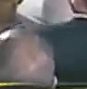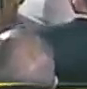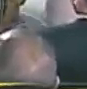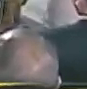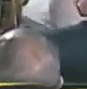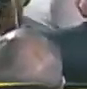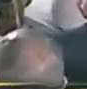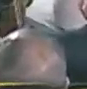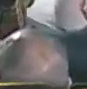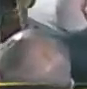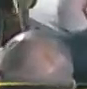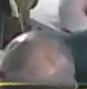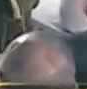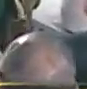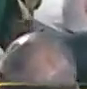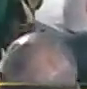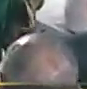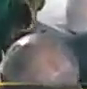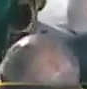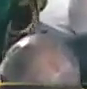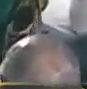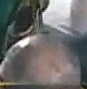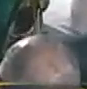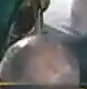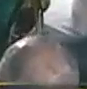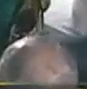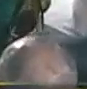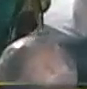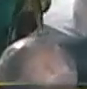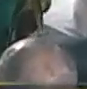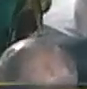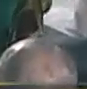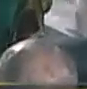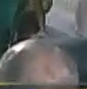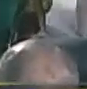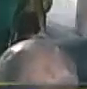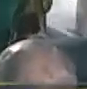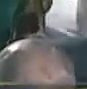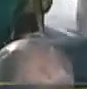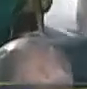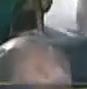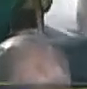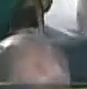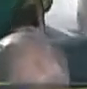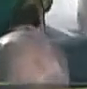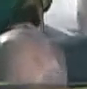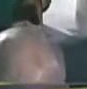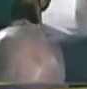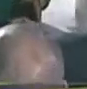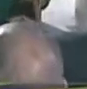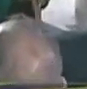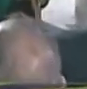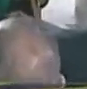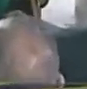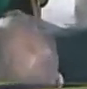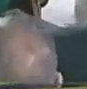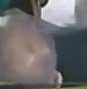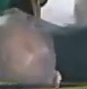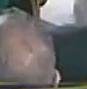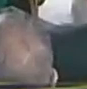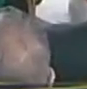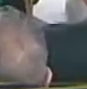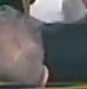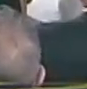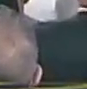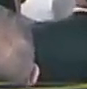agradeció al pueblo chino y al presidente Xi Jinping por haber elevado una asociación estratégica a toda prueba, la relación con